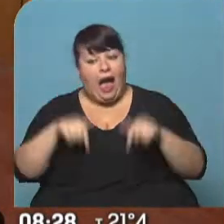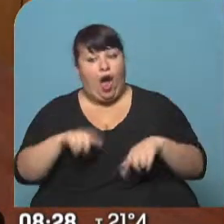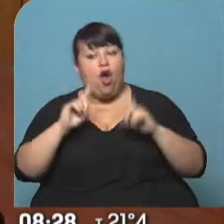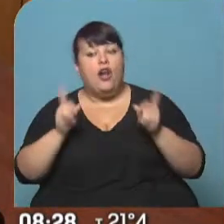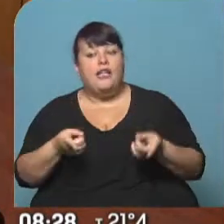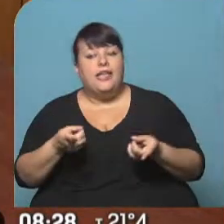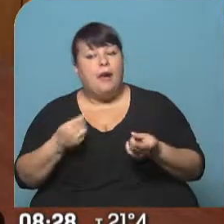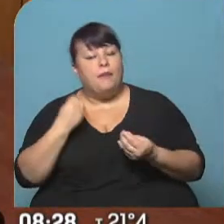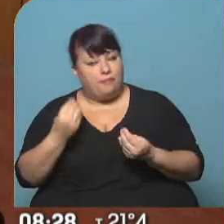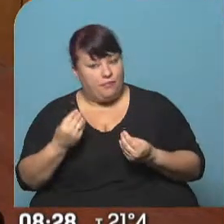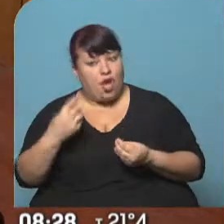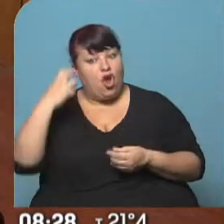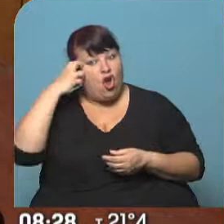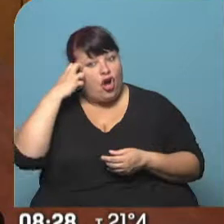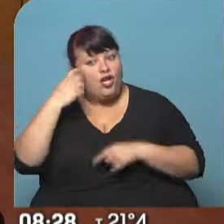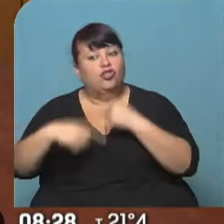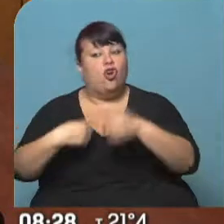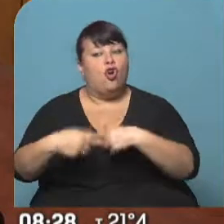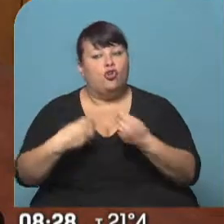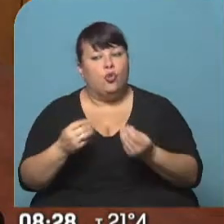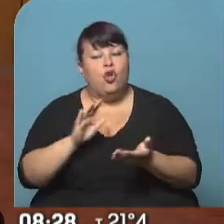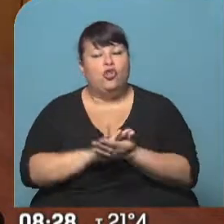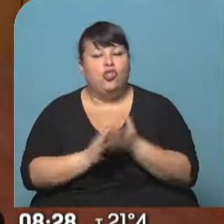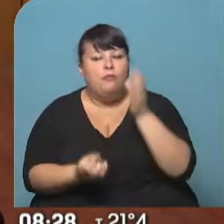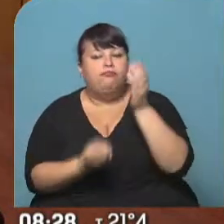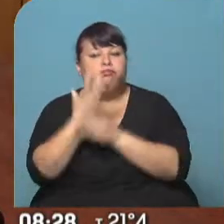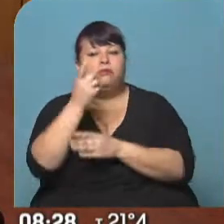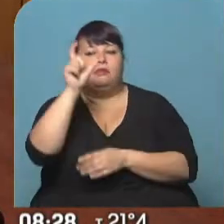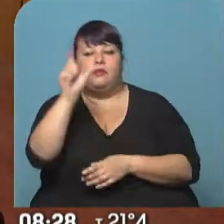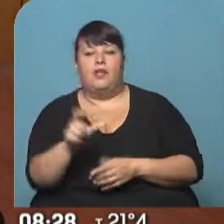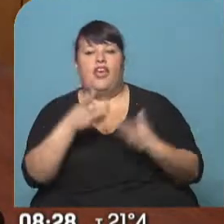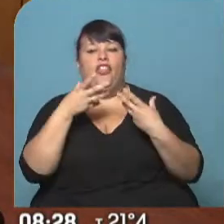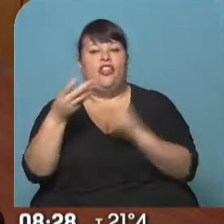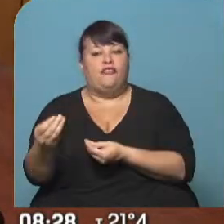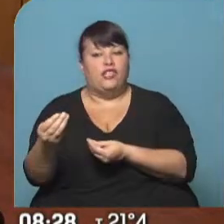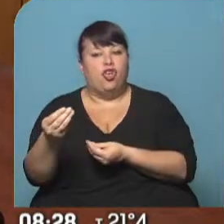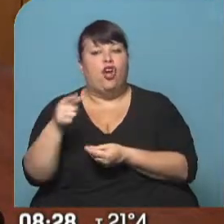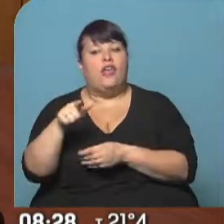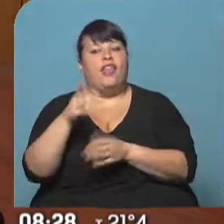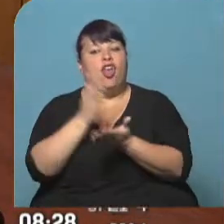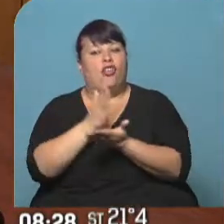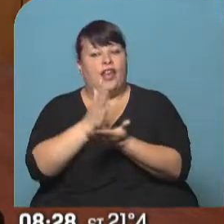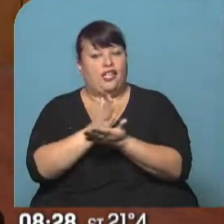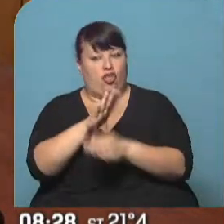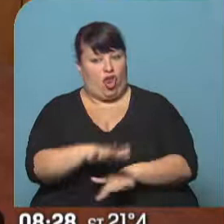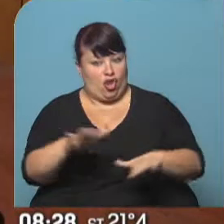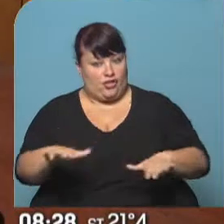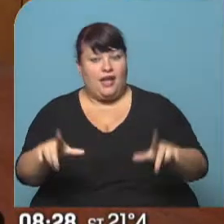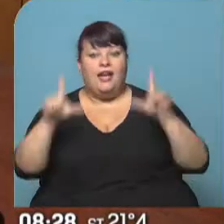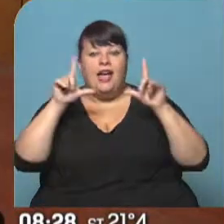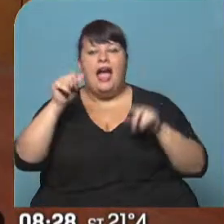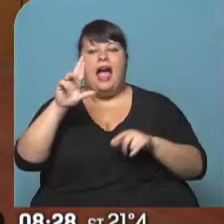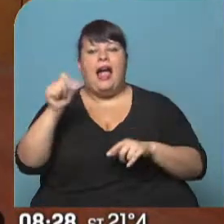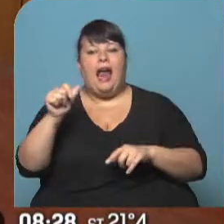lo que tenemos que señalar es que el congreso está avanzando en crear la figura del defensor de los derechos del niño la imágenes de